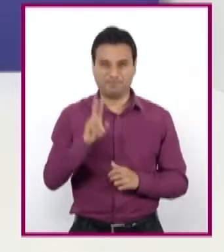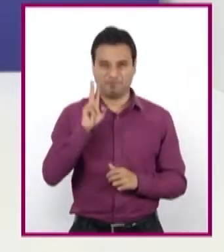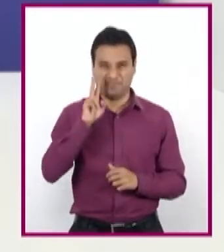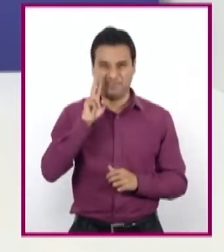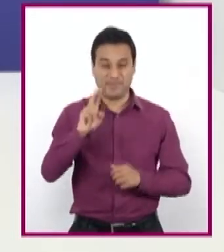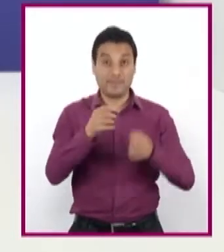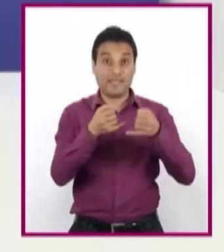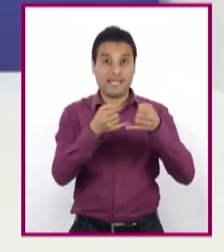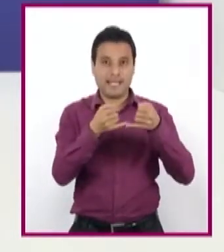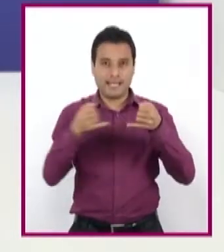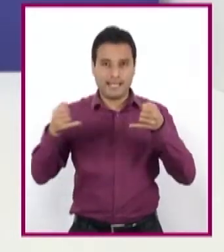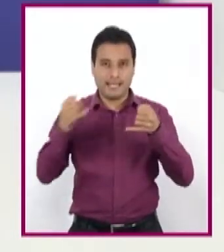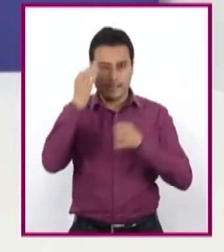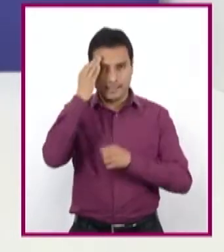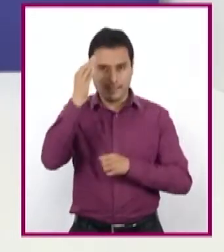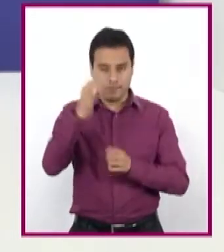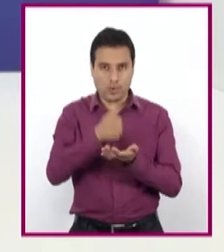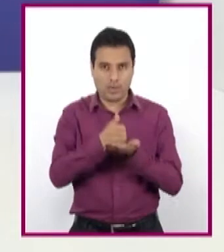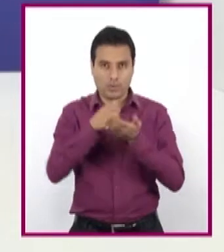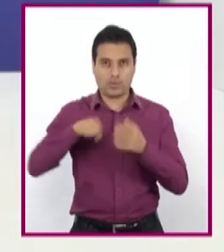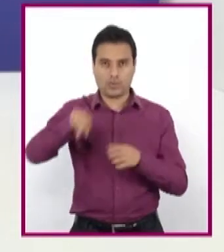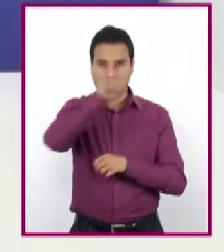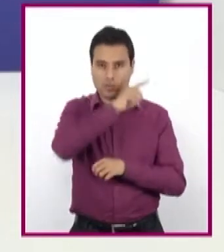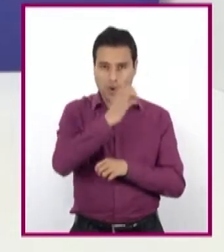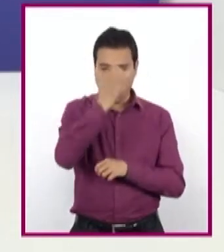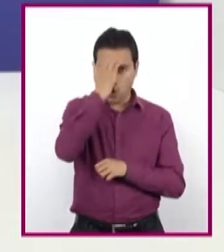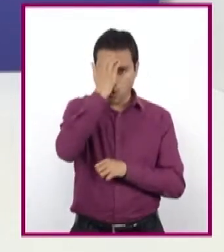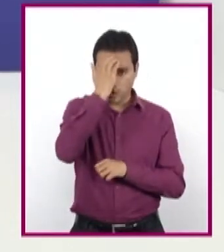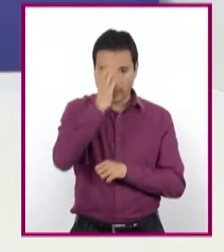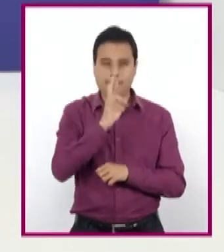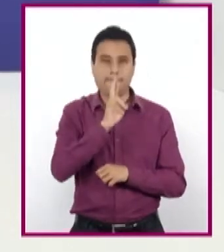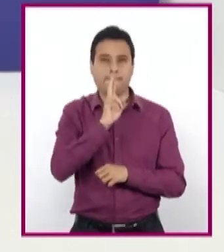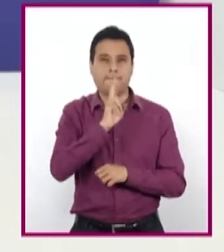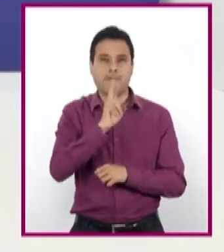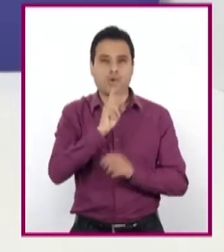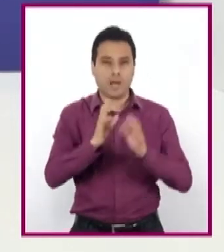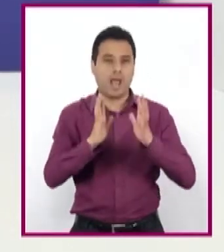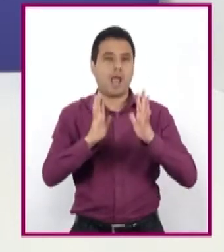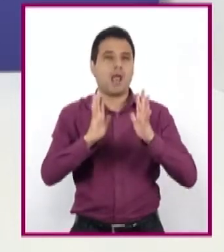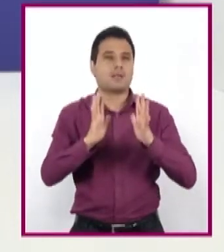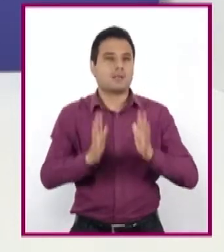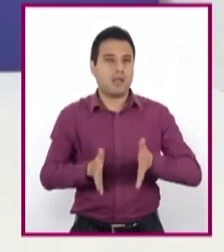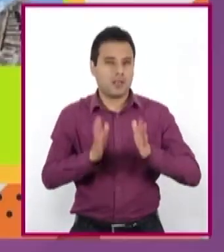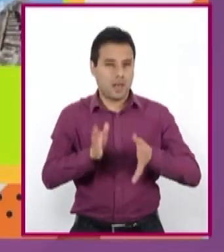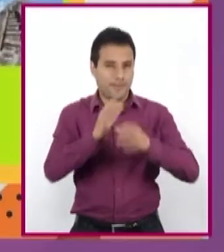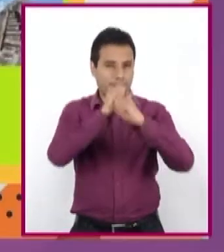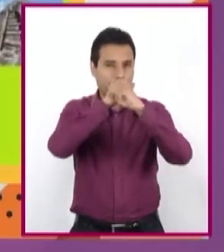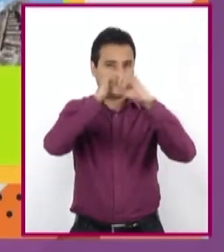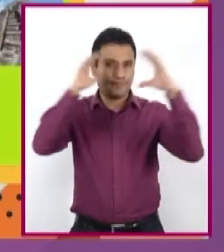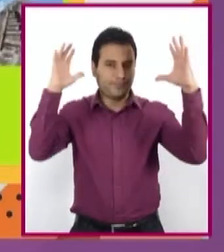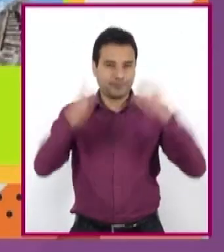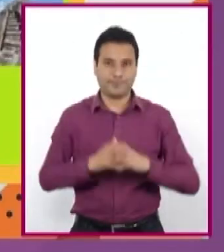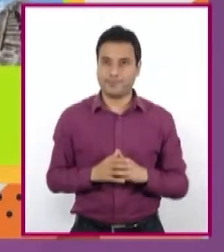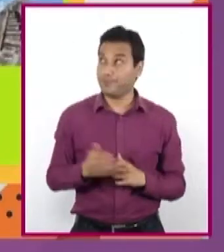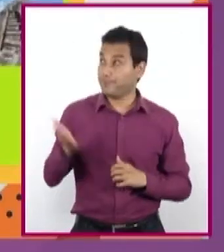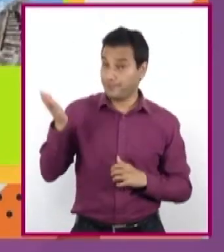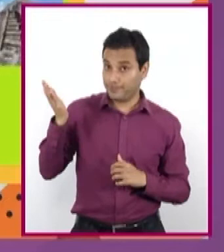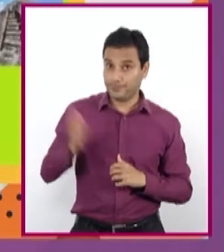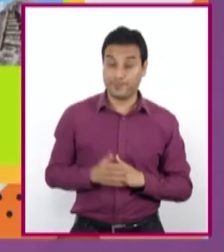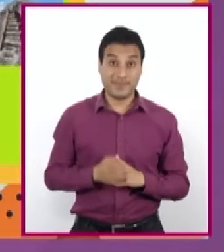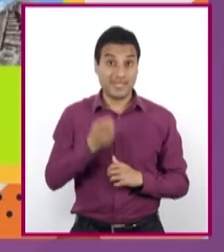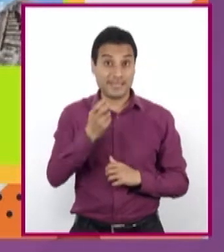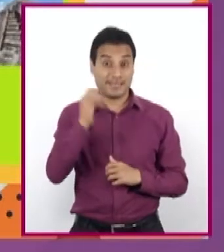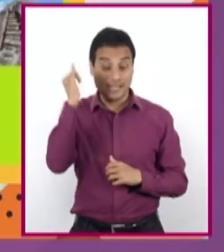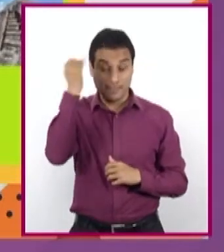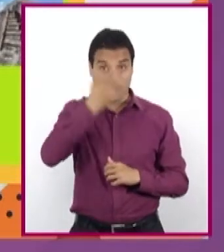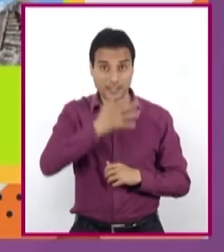línea del tiempo que nos ayudará a poder visualizar la división del periodo preclásico. Esta imagen